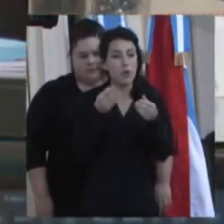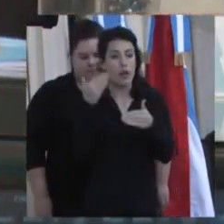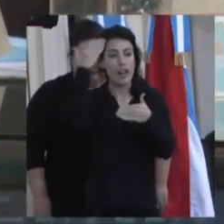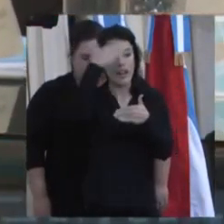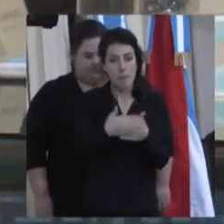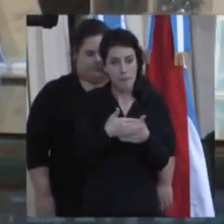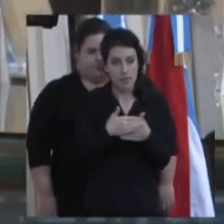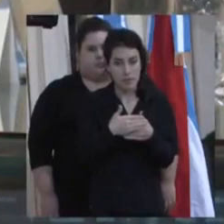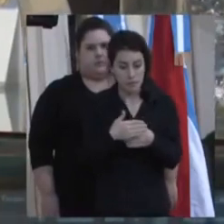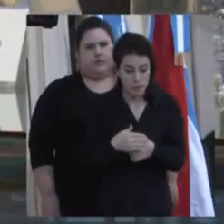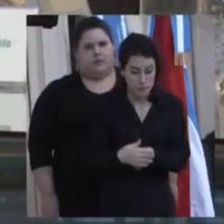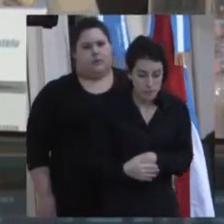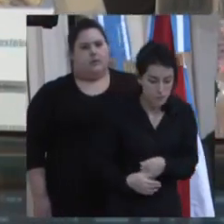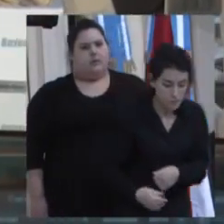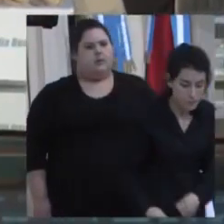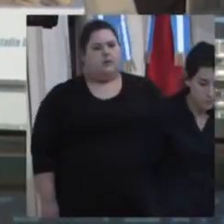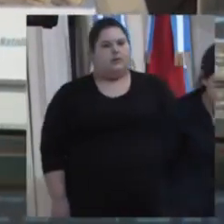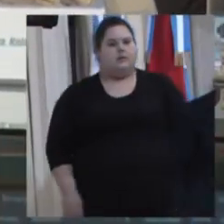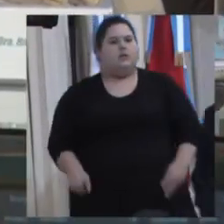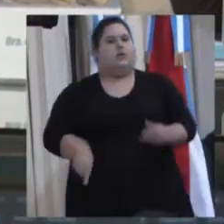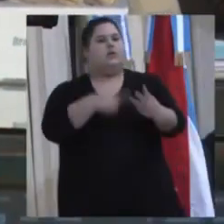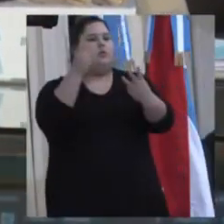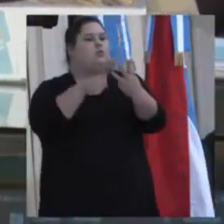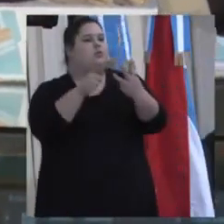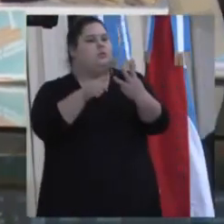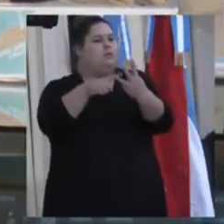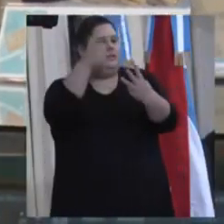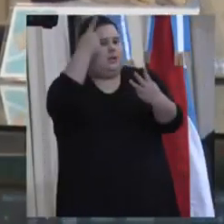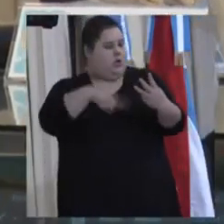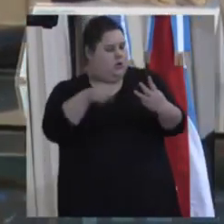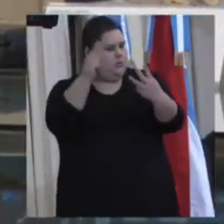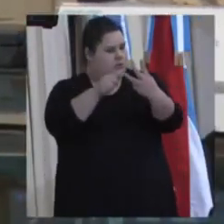Y un tercer aspecto, tercer y último